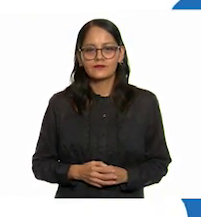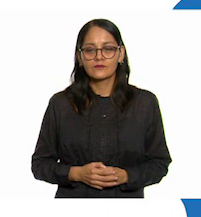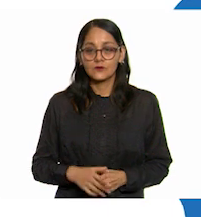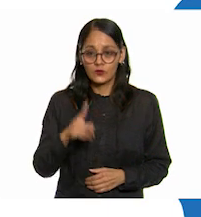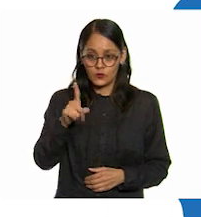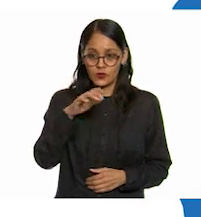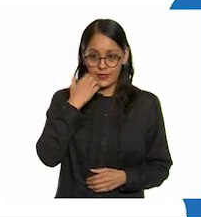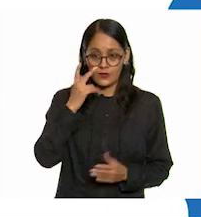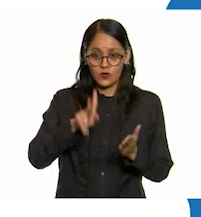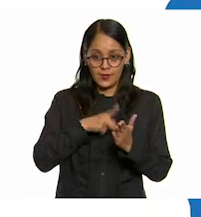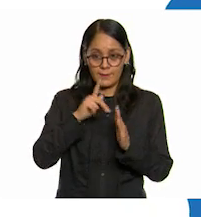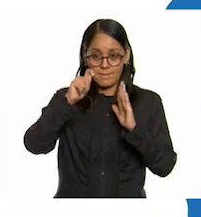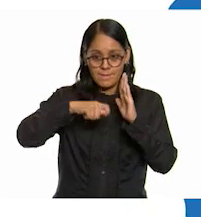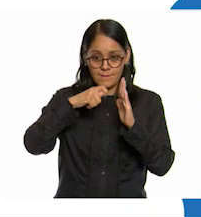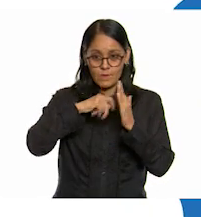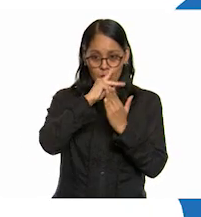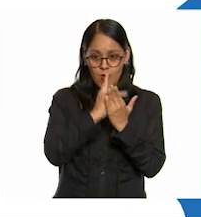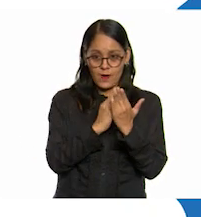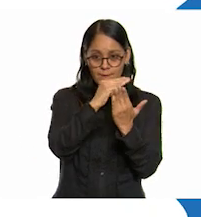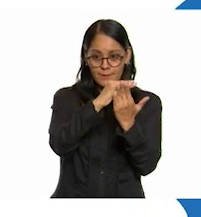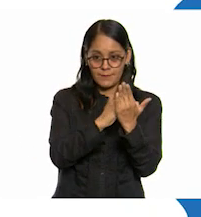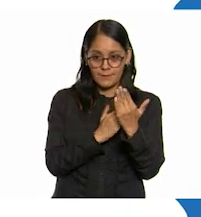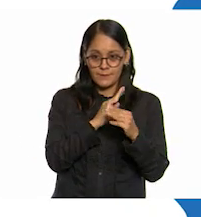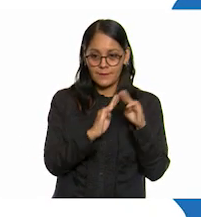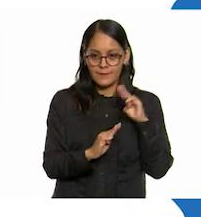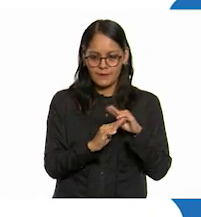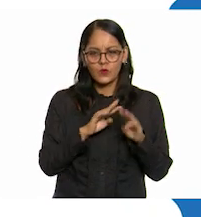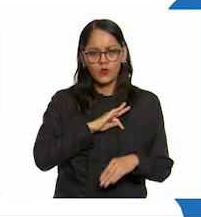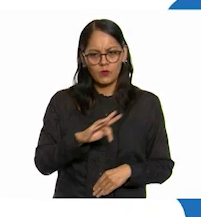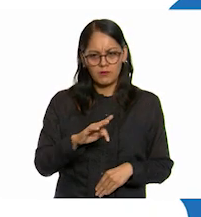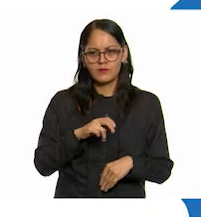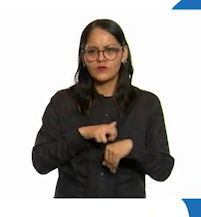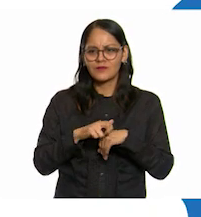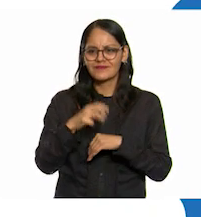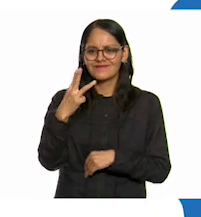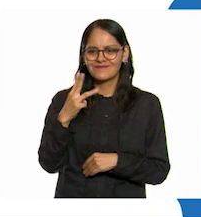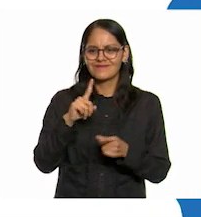Si quieres volver a ver los programas de Aprende en Casa 3, los puedes